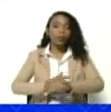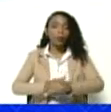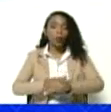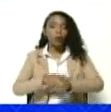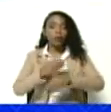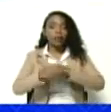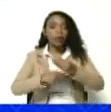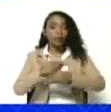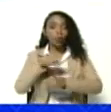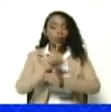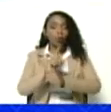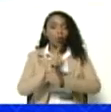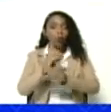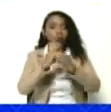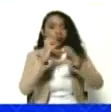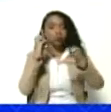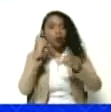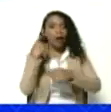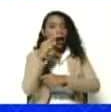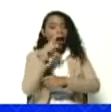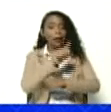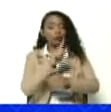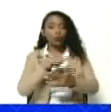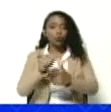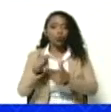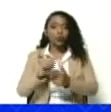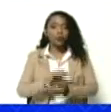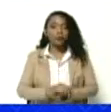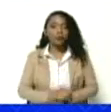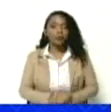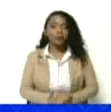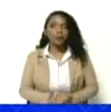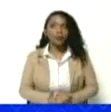es el único transporte que había para entonces.